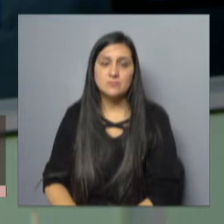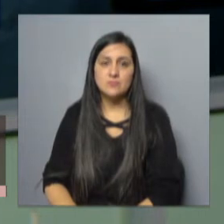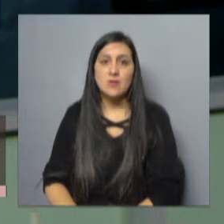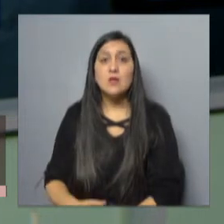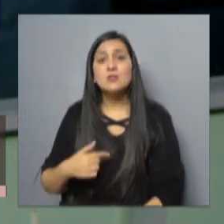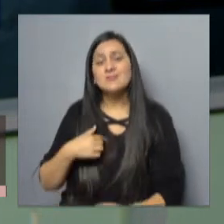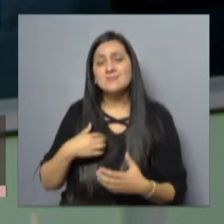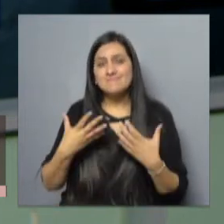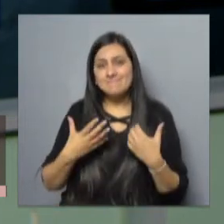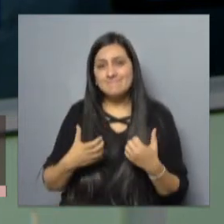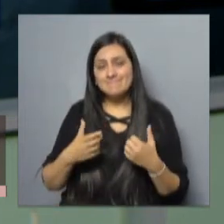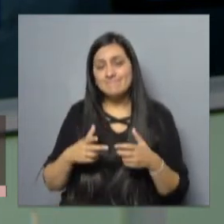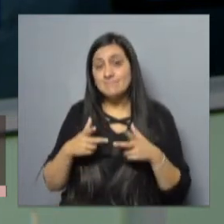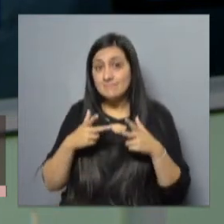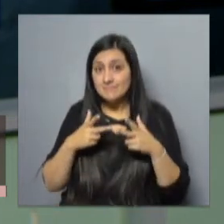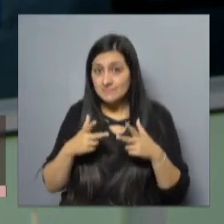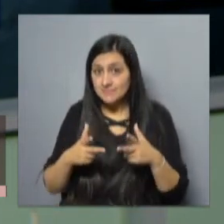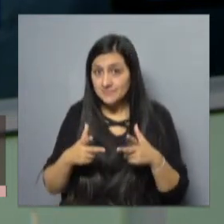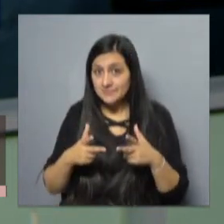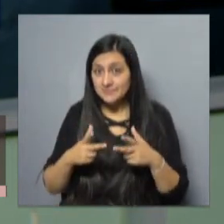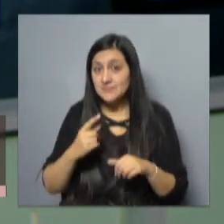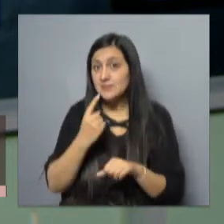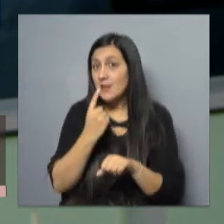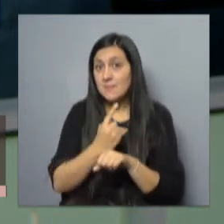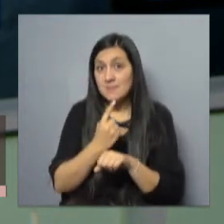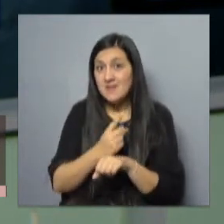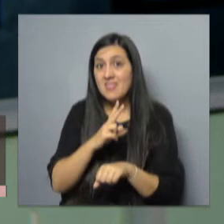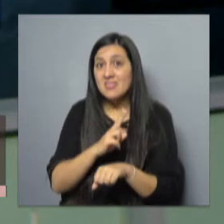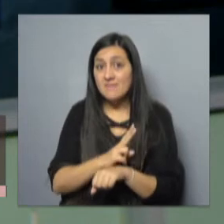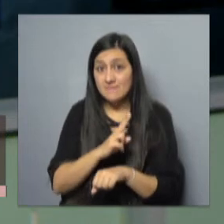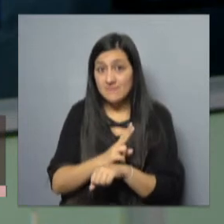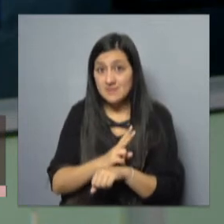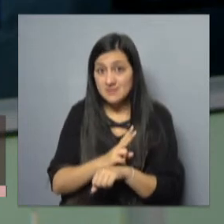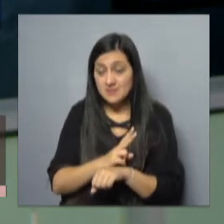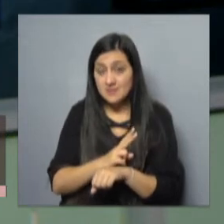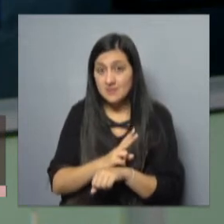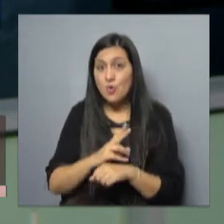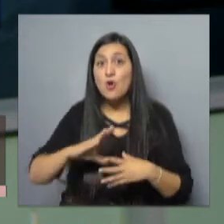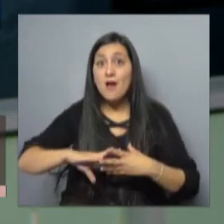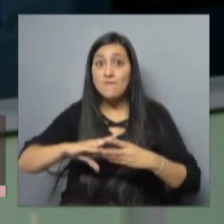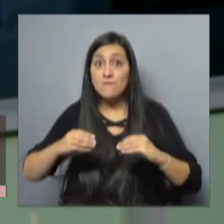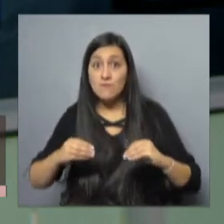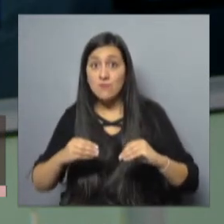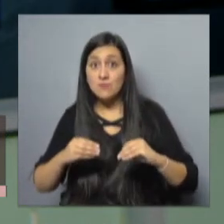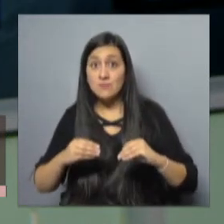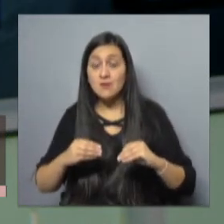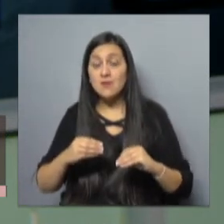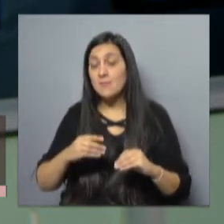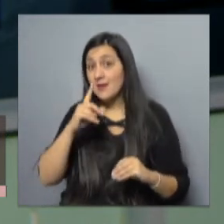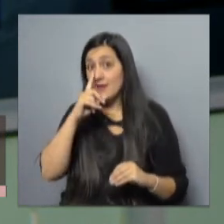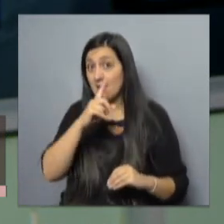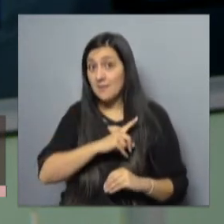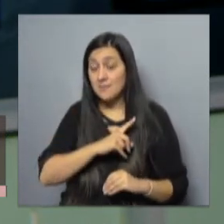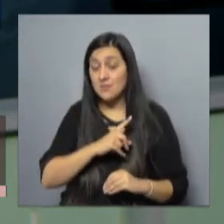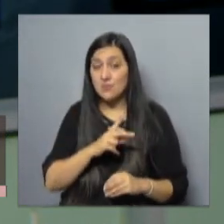todo yo quiero señalar que la primera defensa o el mecanismo más inmediato